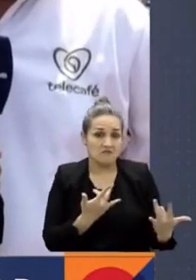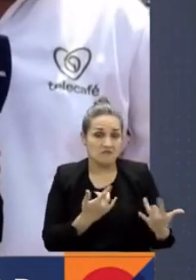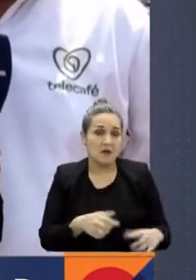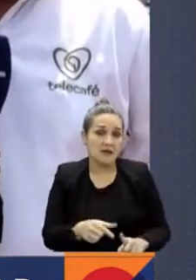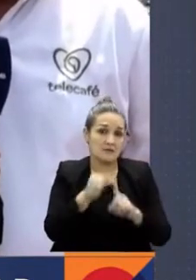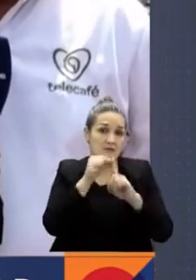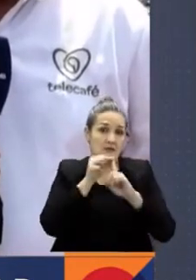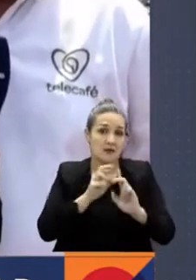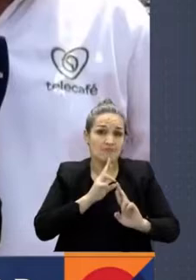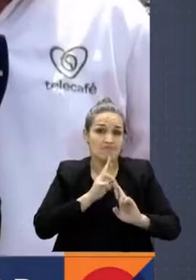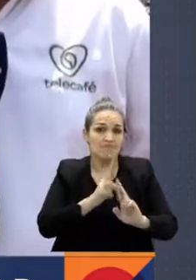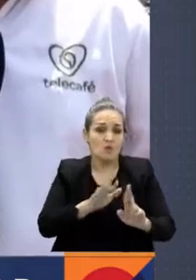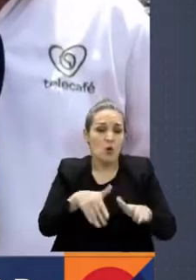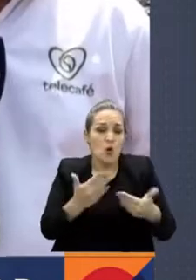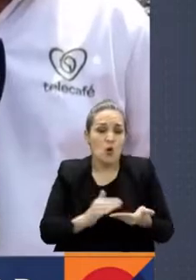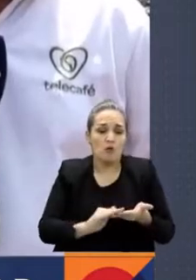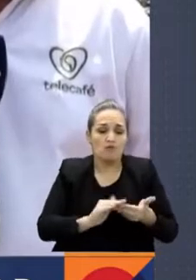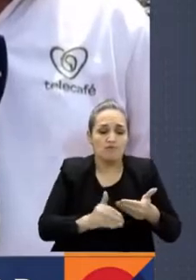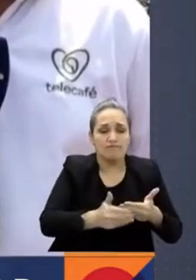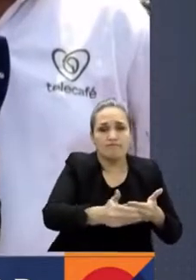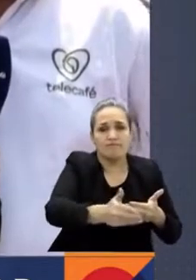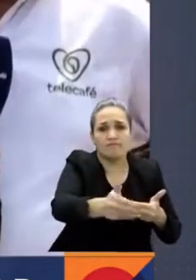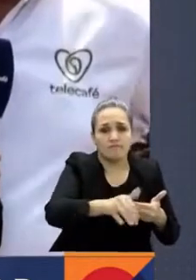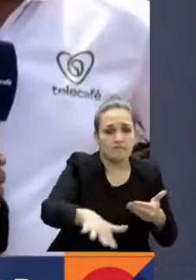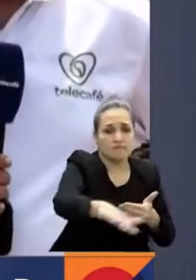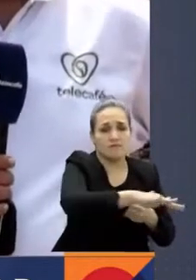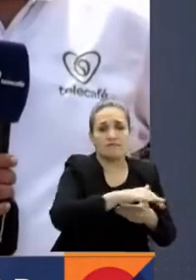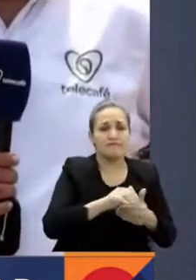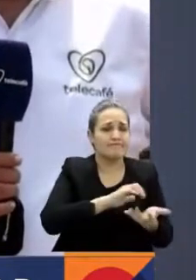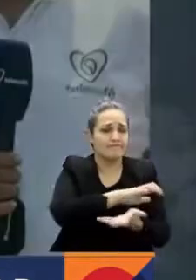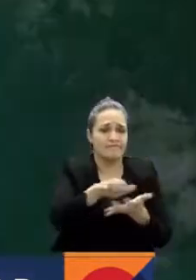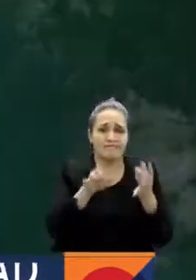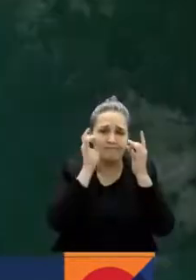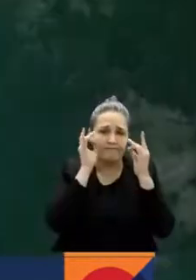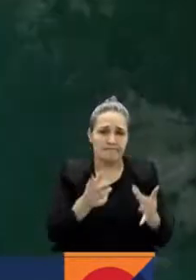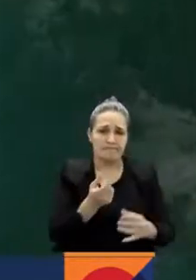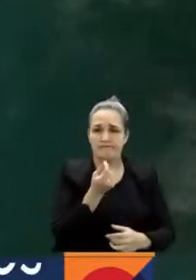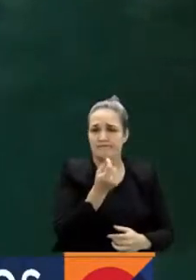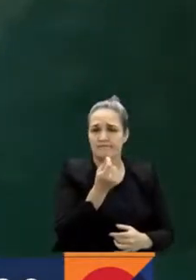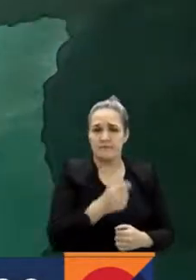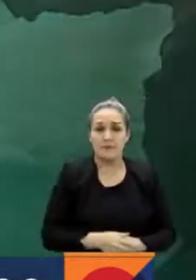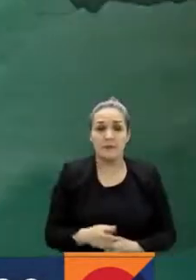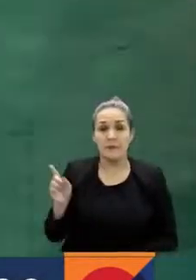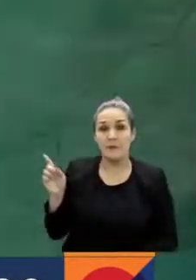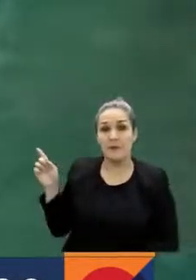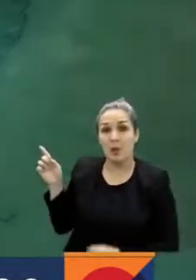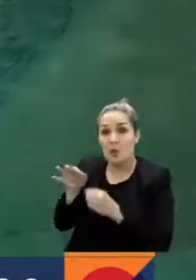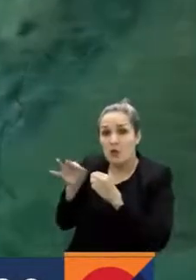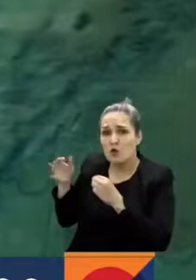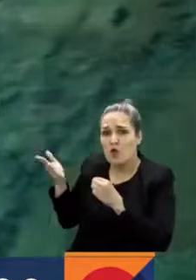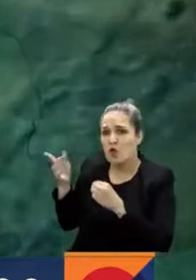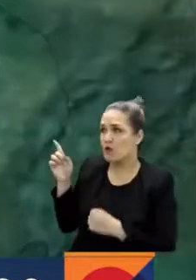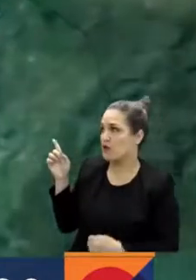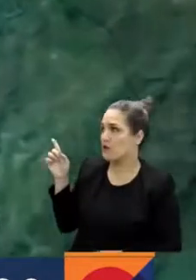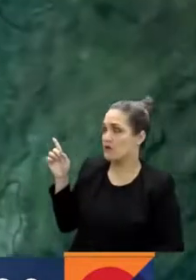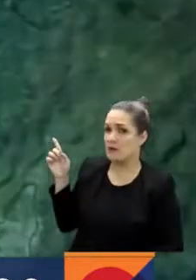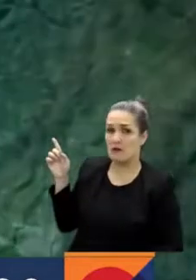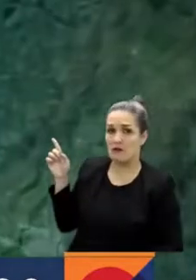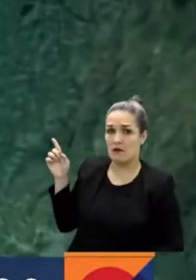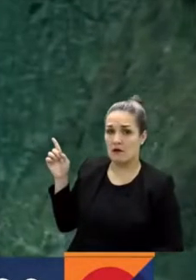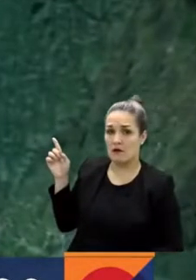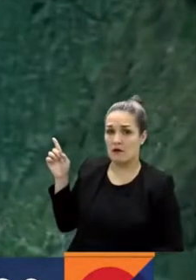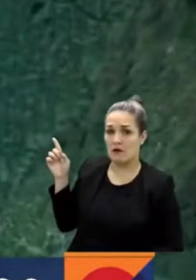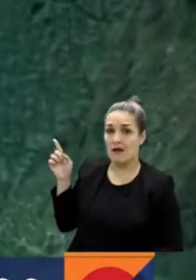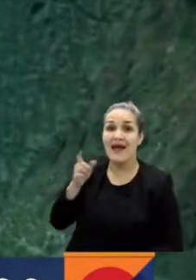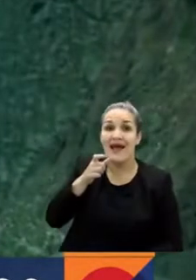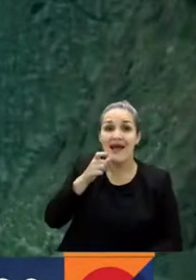cómo se va a intervenir hoy Supía ante esta calamidad. Supía es un municipio ubicado en el noroccidente